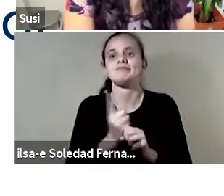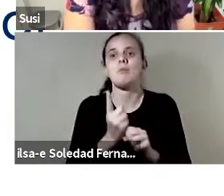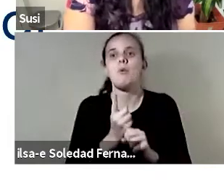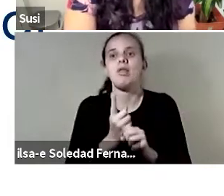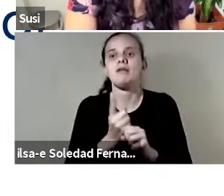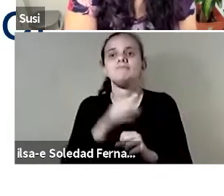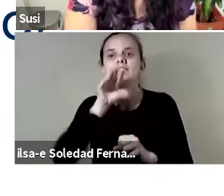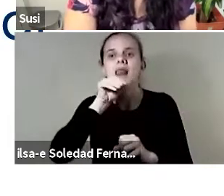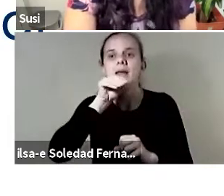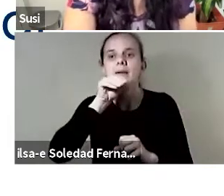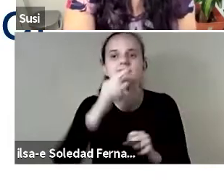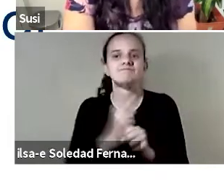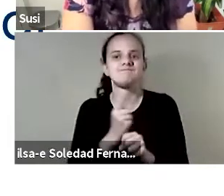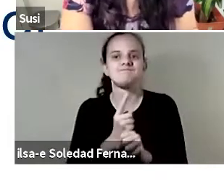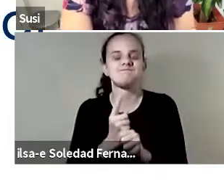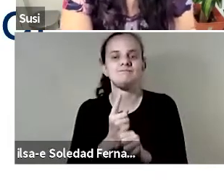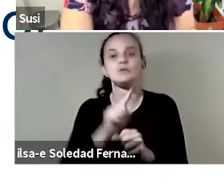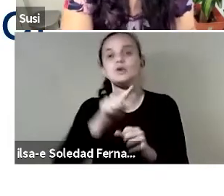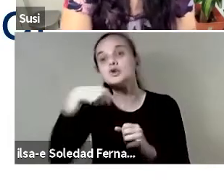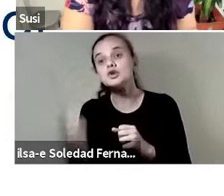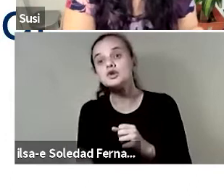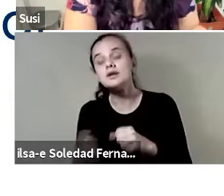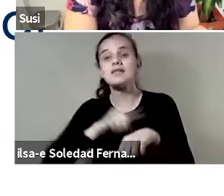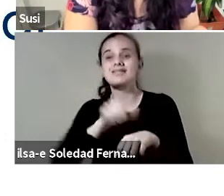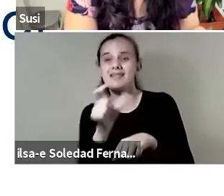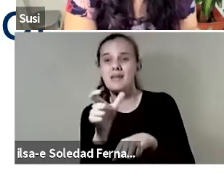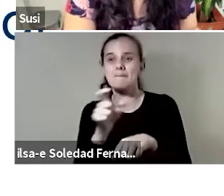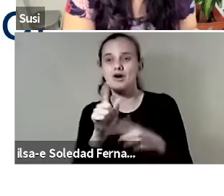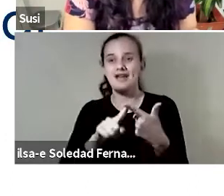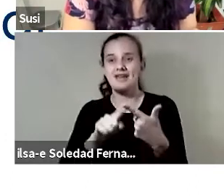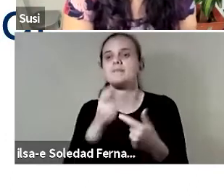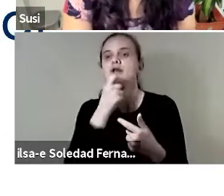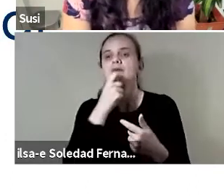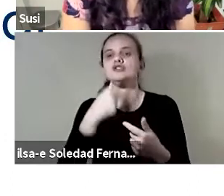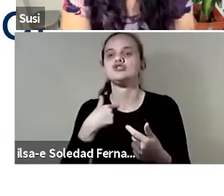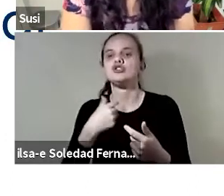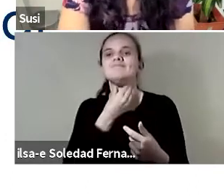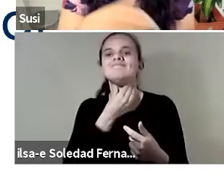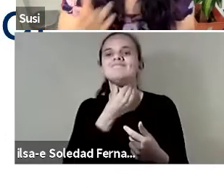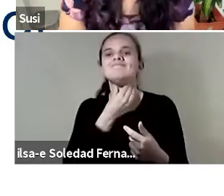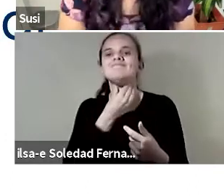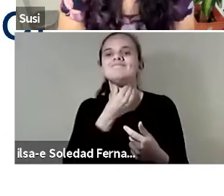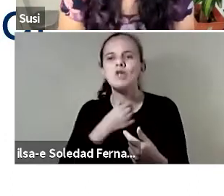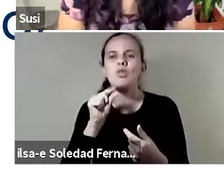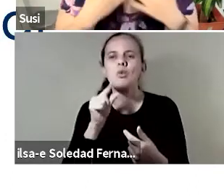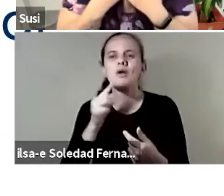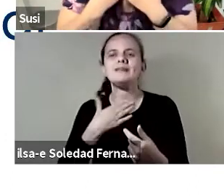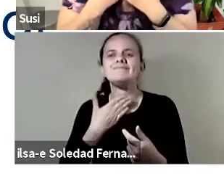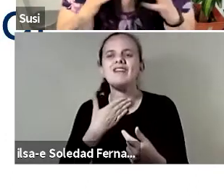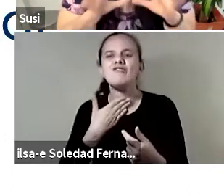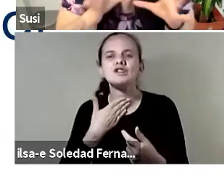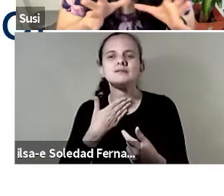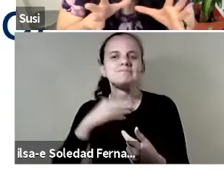por cualquier condición que tenga, no puede verbalizar. Temporaria sería, por